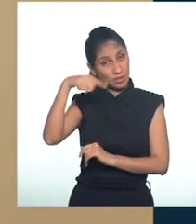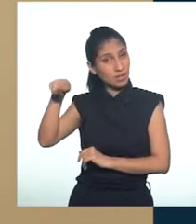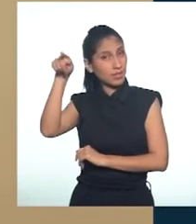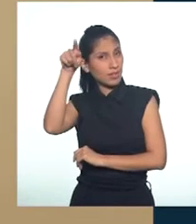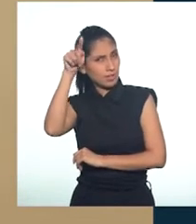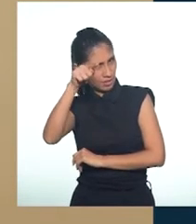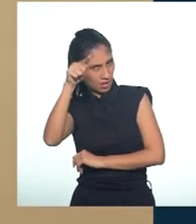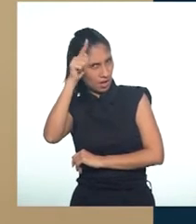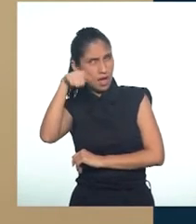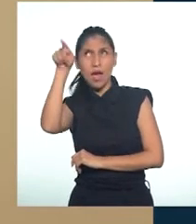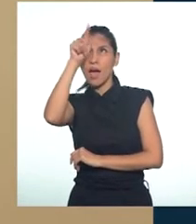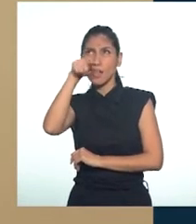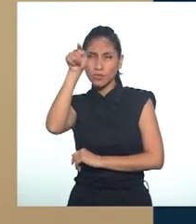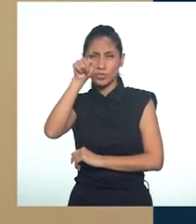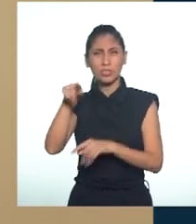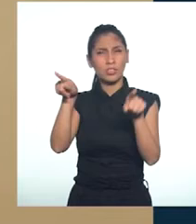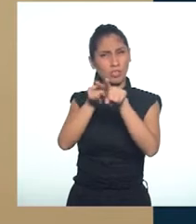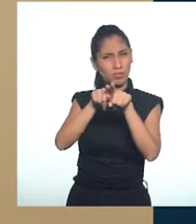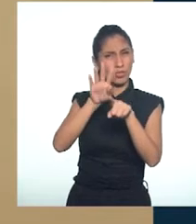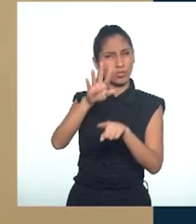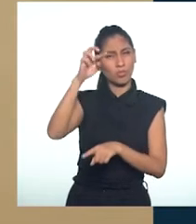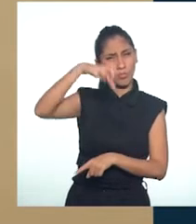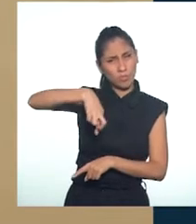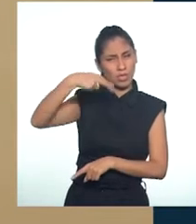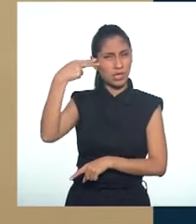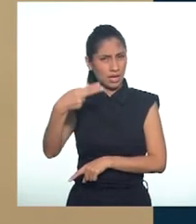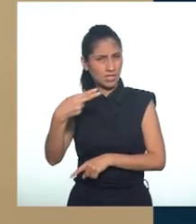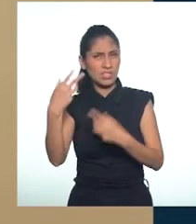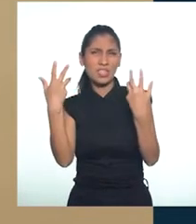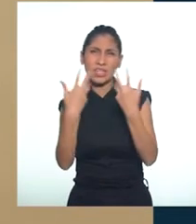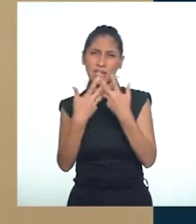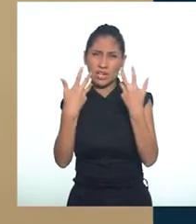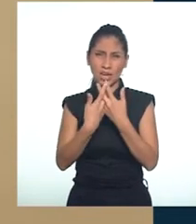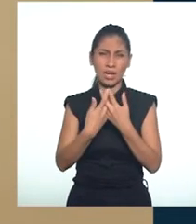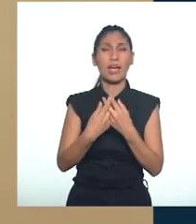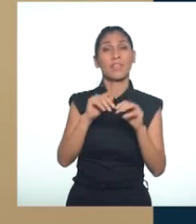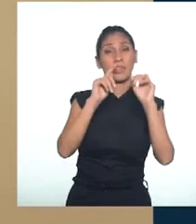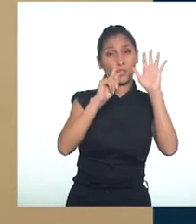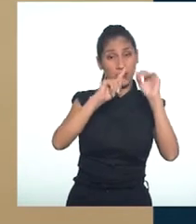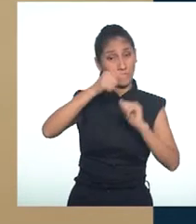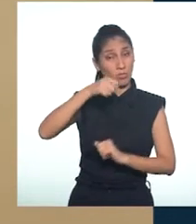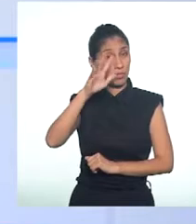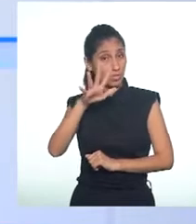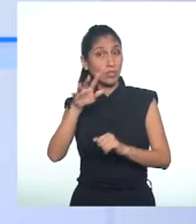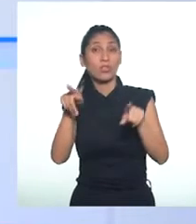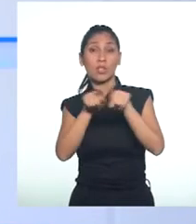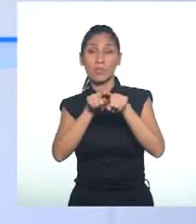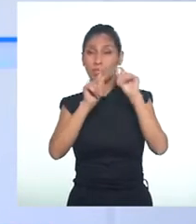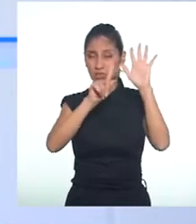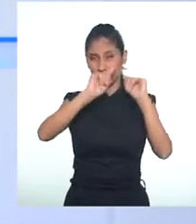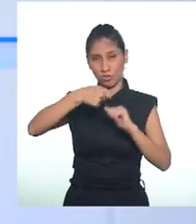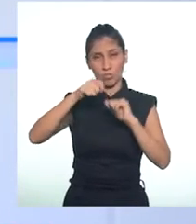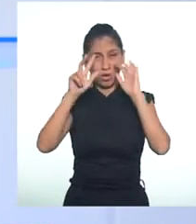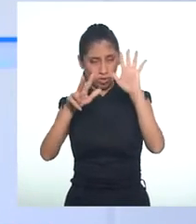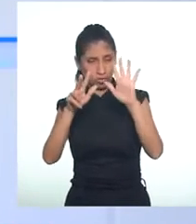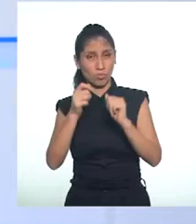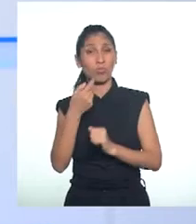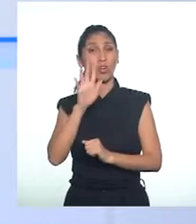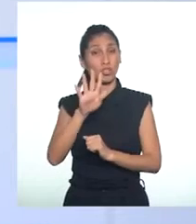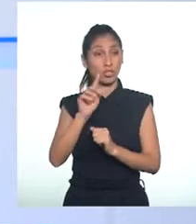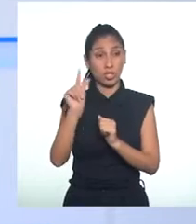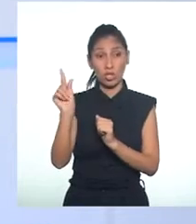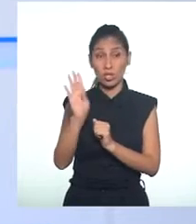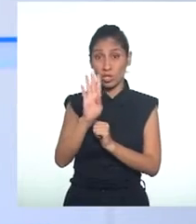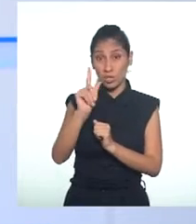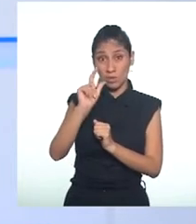y su pH óptimo está entre 6,5 y 6,8. Por eso, su lugar favorito para